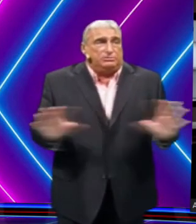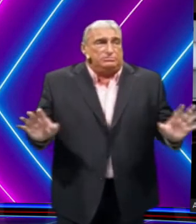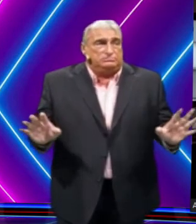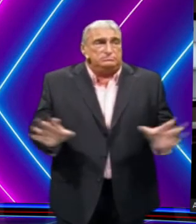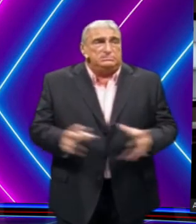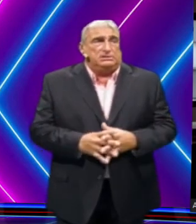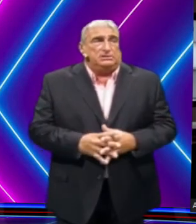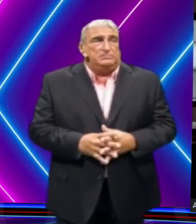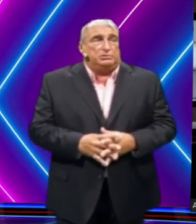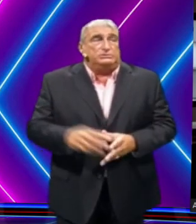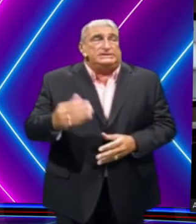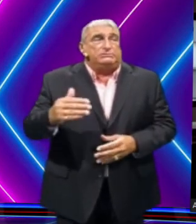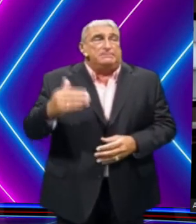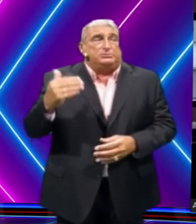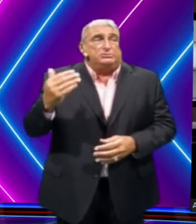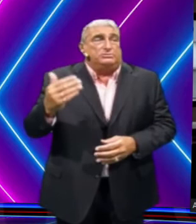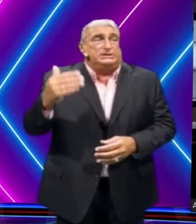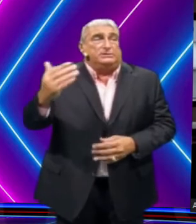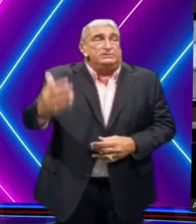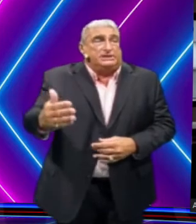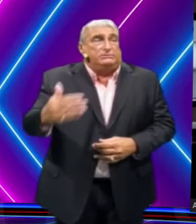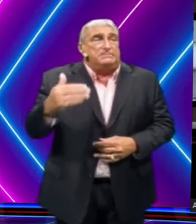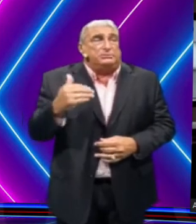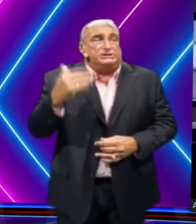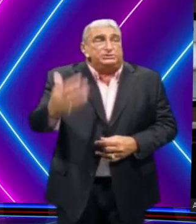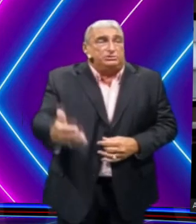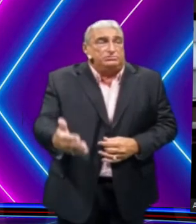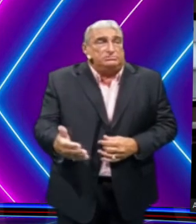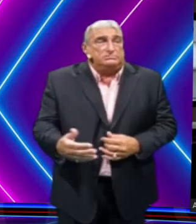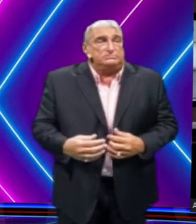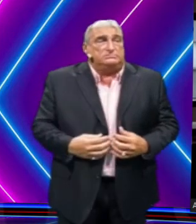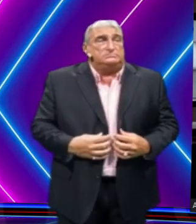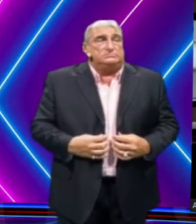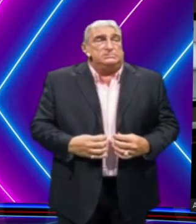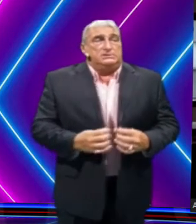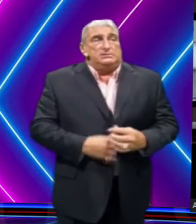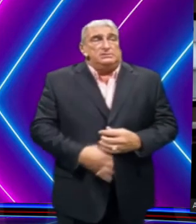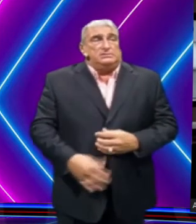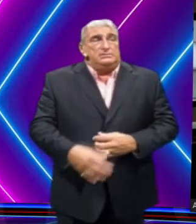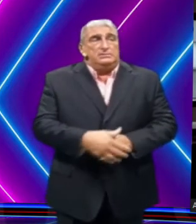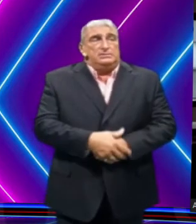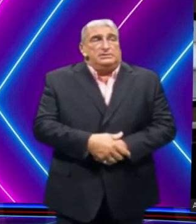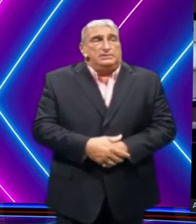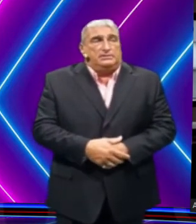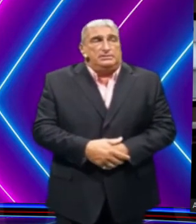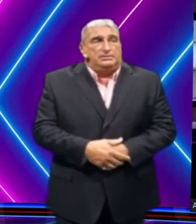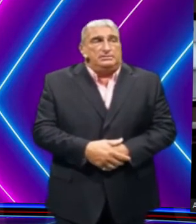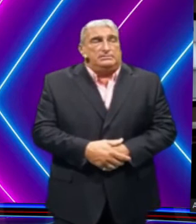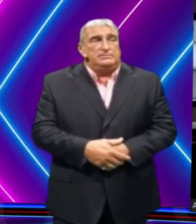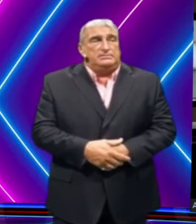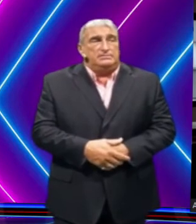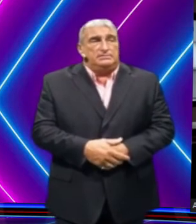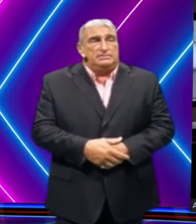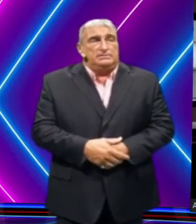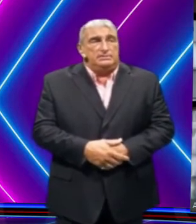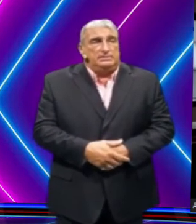me cambió todo. Porque uno ya tiene una proyección. Ayer yo vi una persona fanática, va